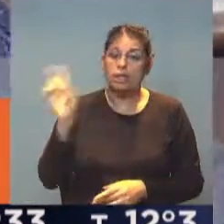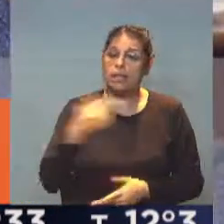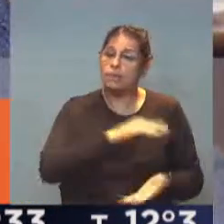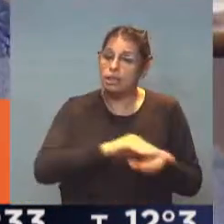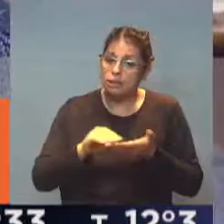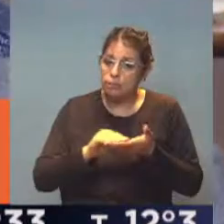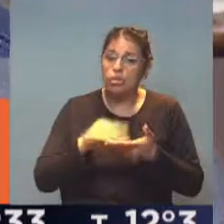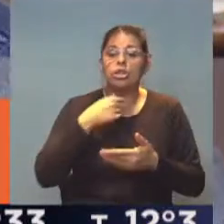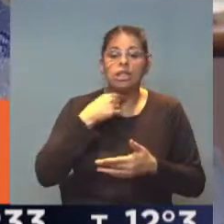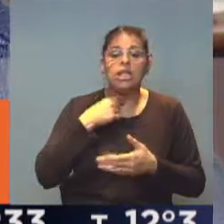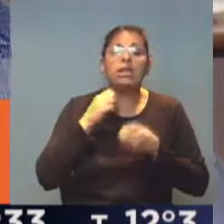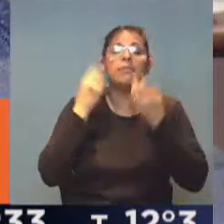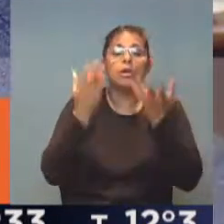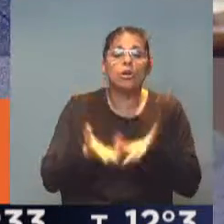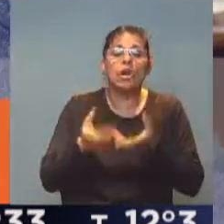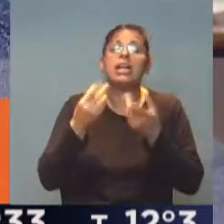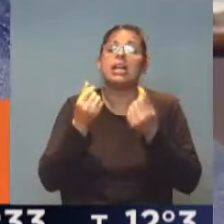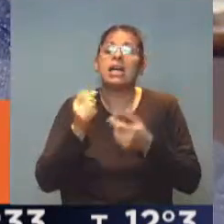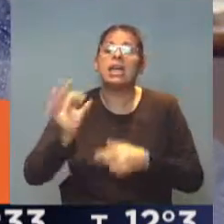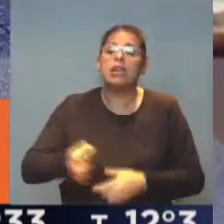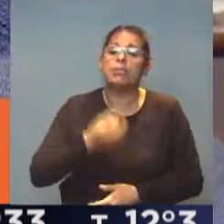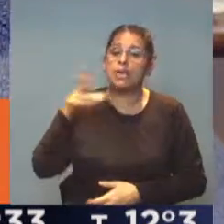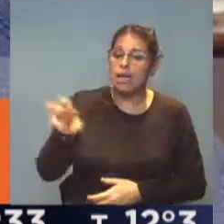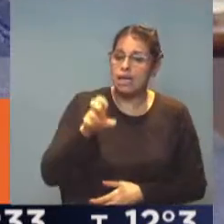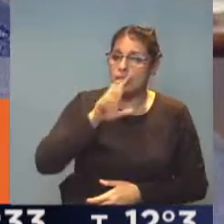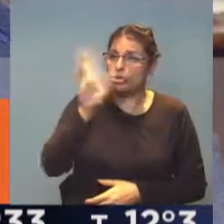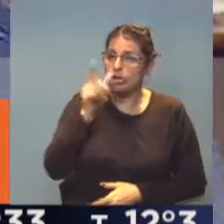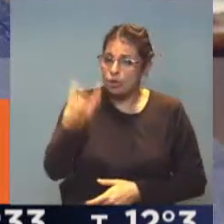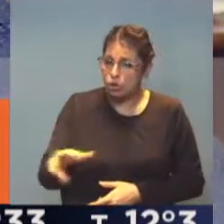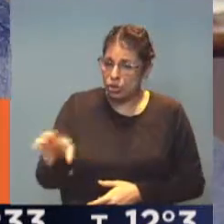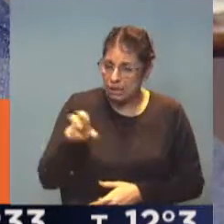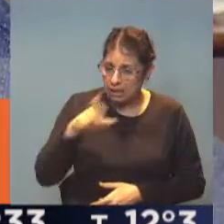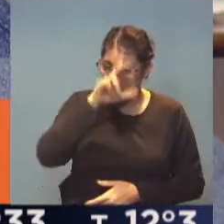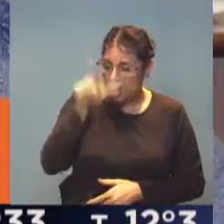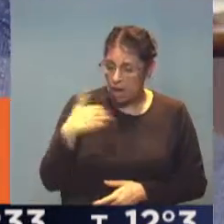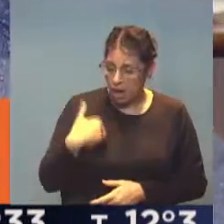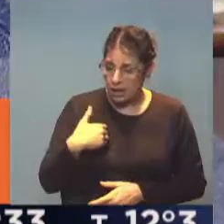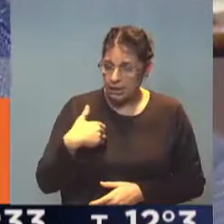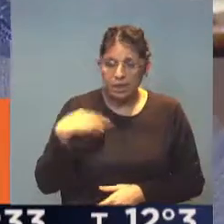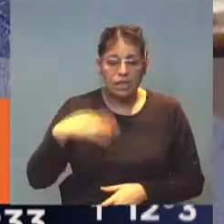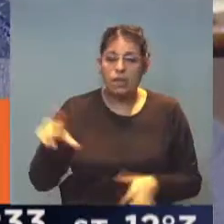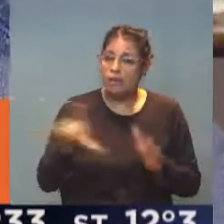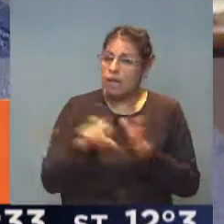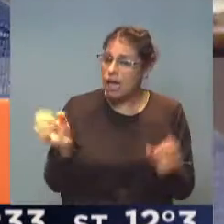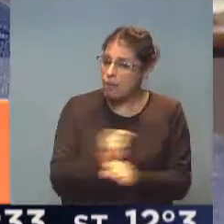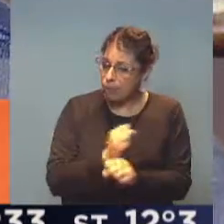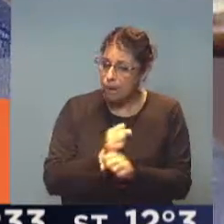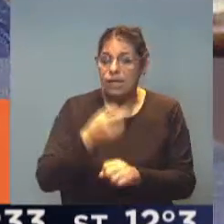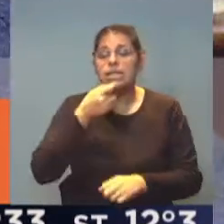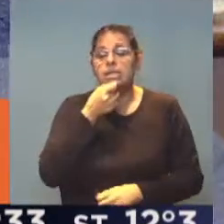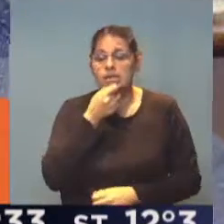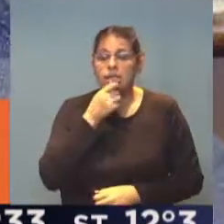de mejorar la calidad de los inquilinos, de todos los inquilinos de Argentina, que aprueben la ley tal cual está, que si hay que